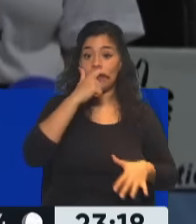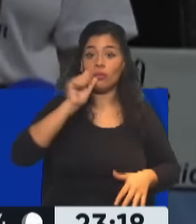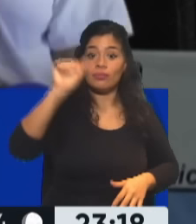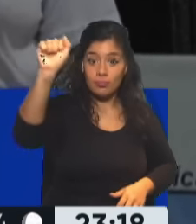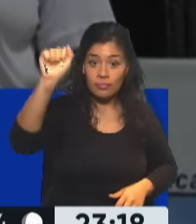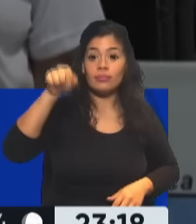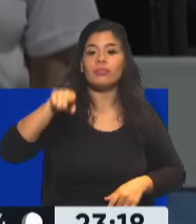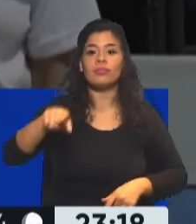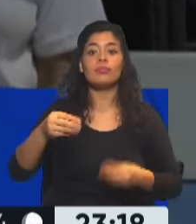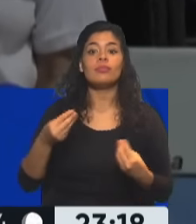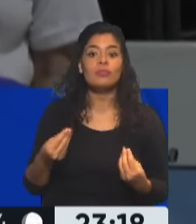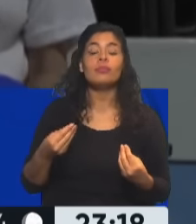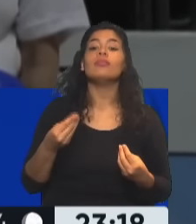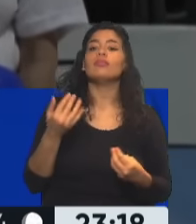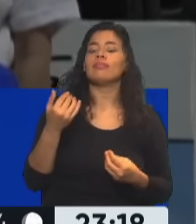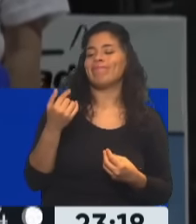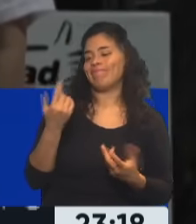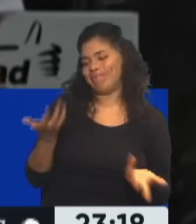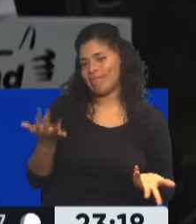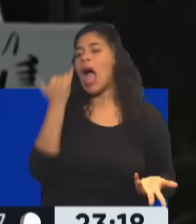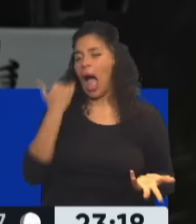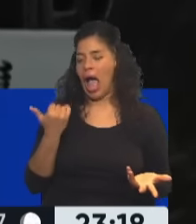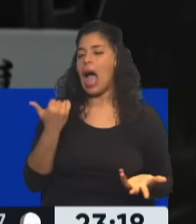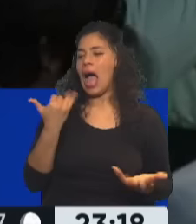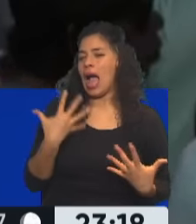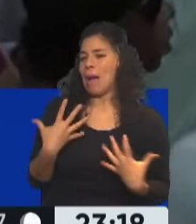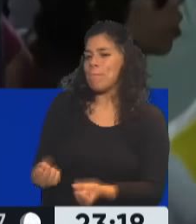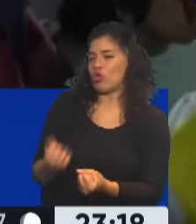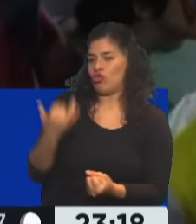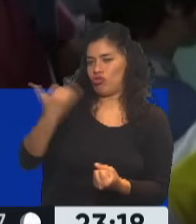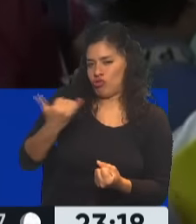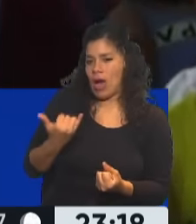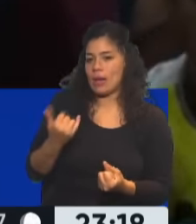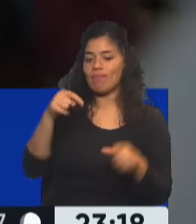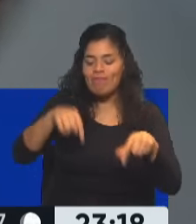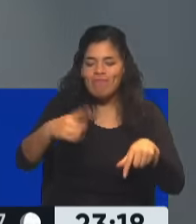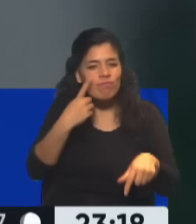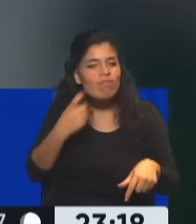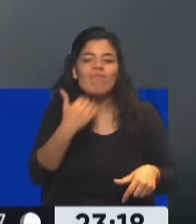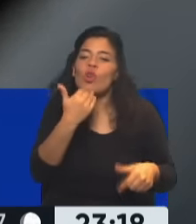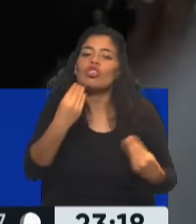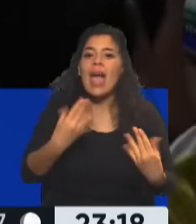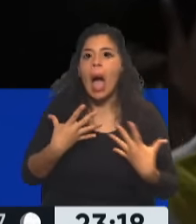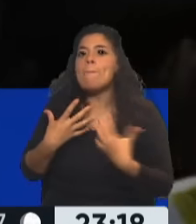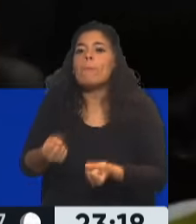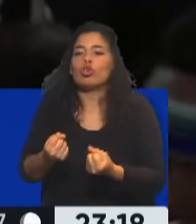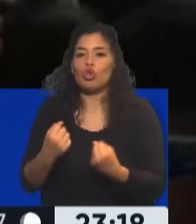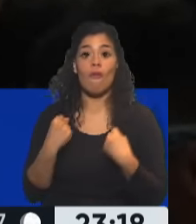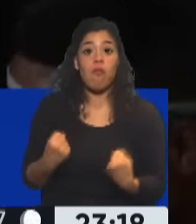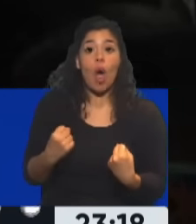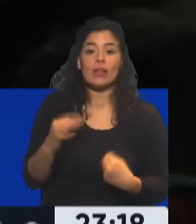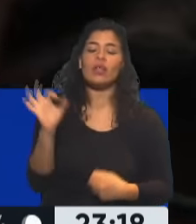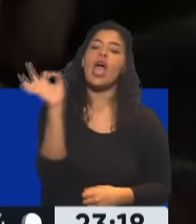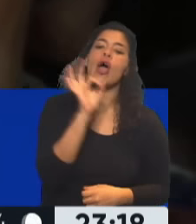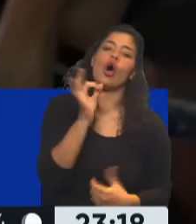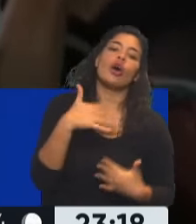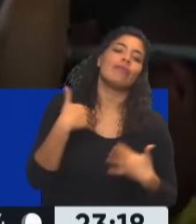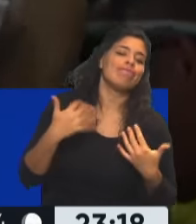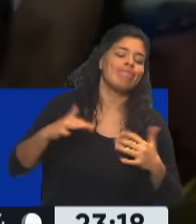de apoyo, que eso uh-huh, se ve, digamos. Ahora es difícil cuantificarlo realmente, cuánto de este va a recibir este apoyo,